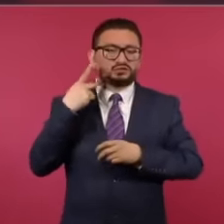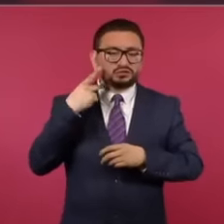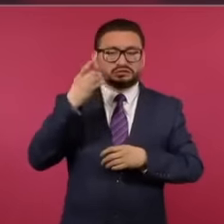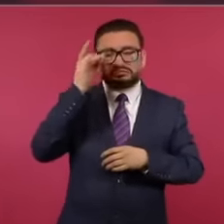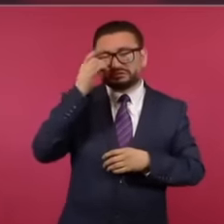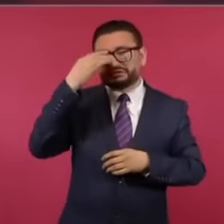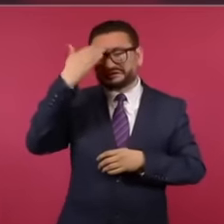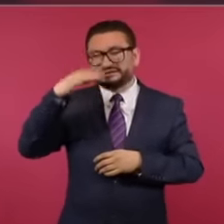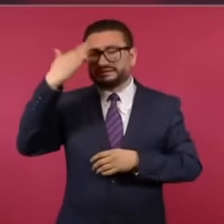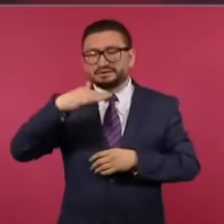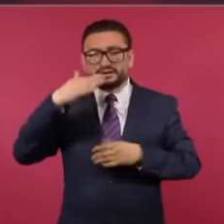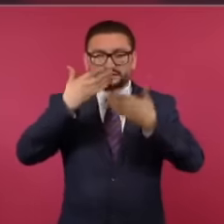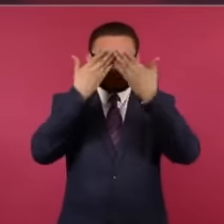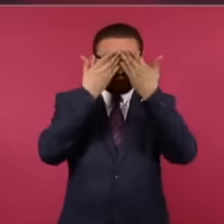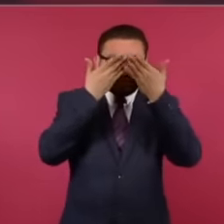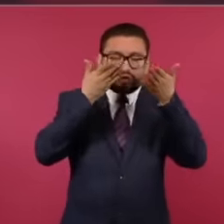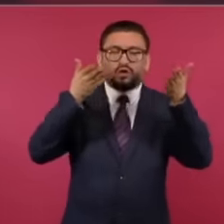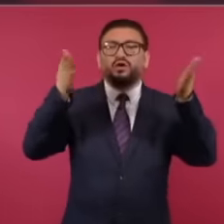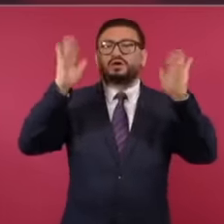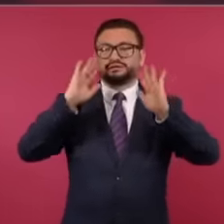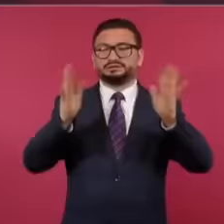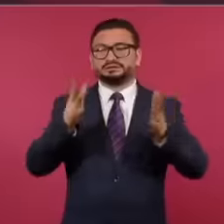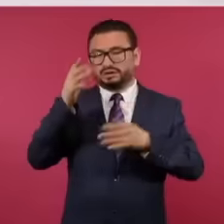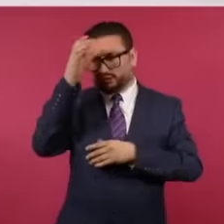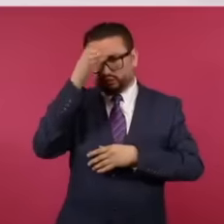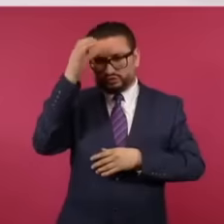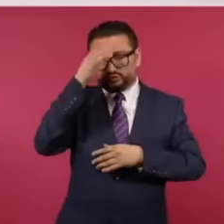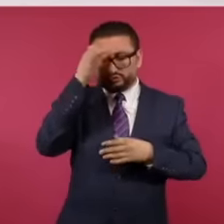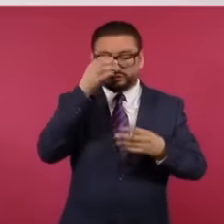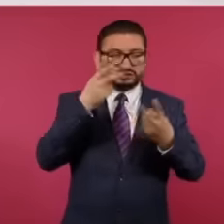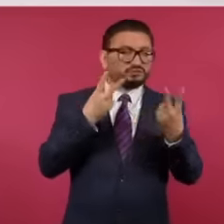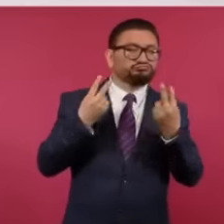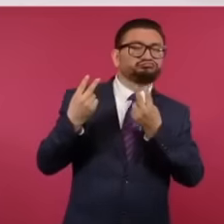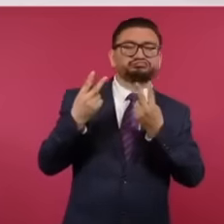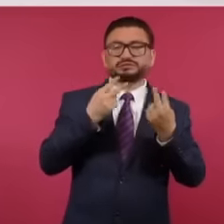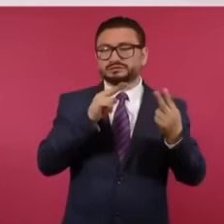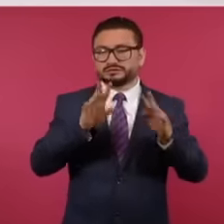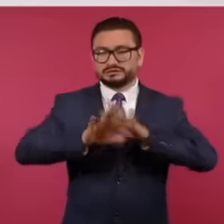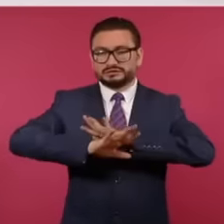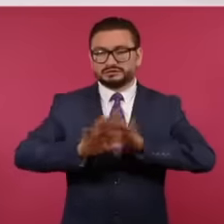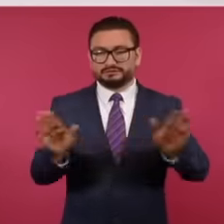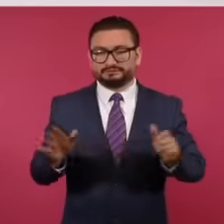muy concientizado, muy despierto.